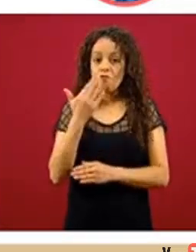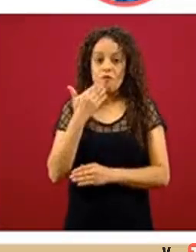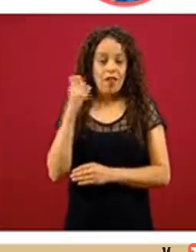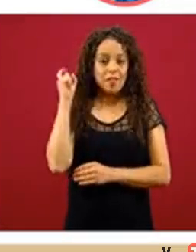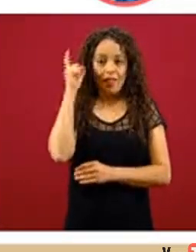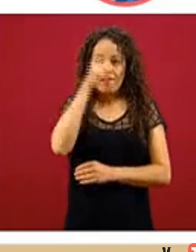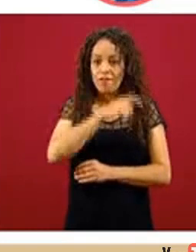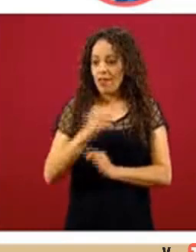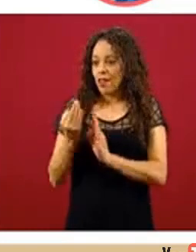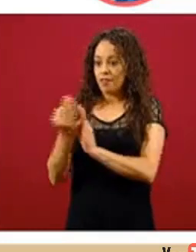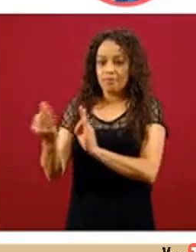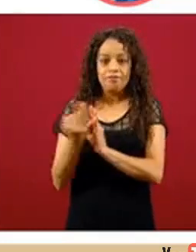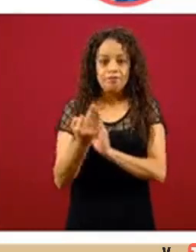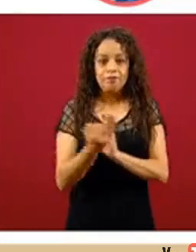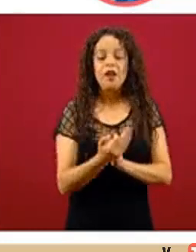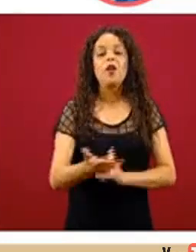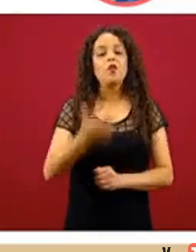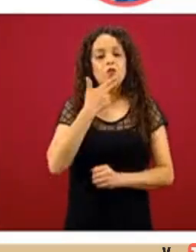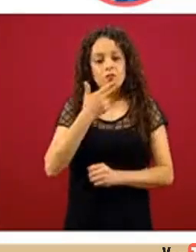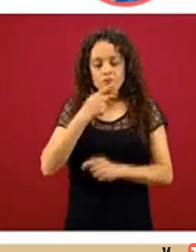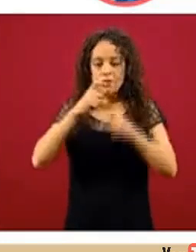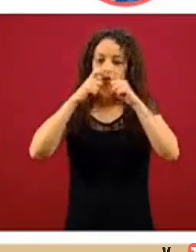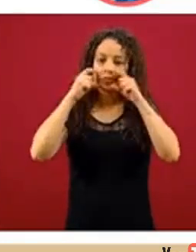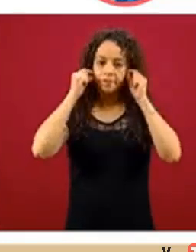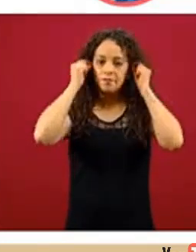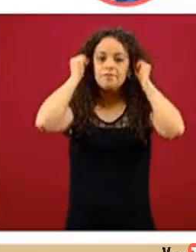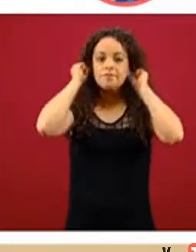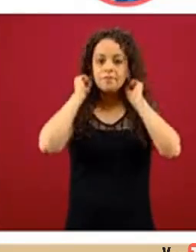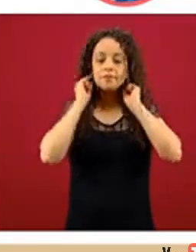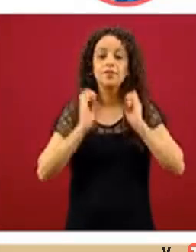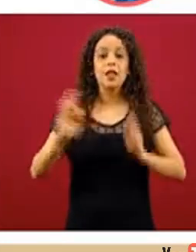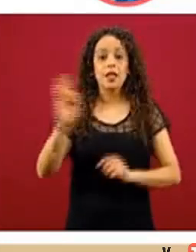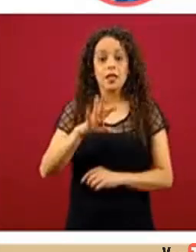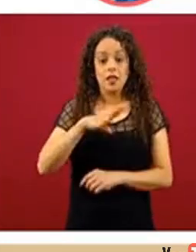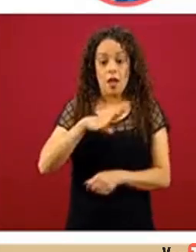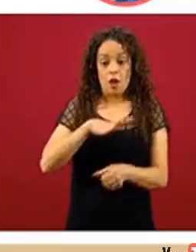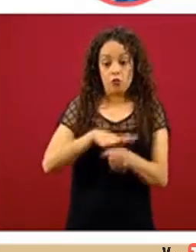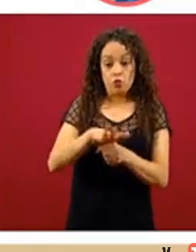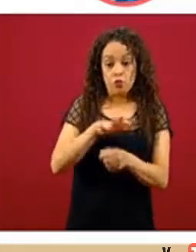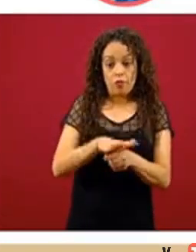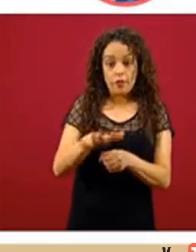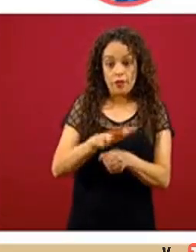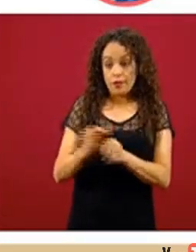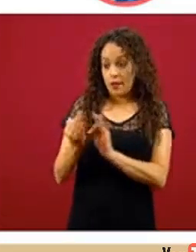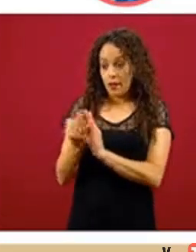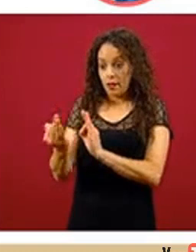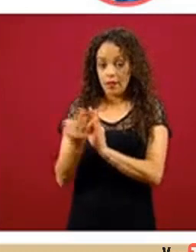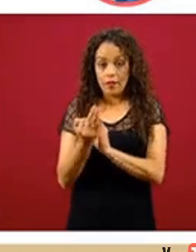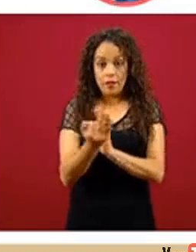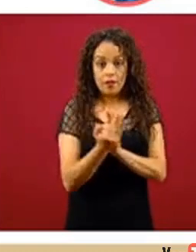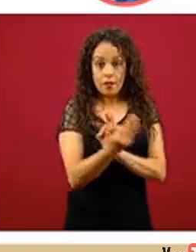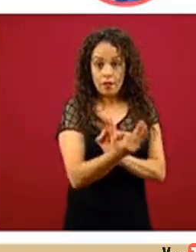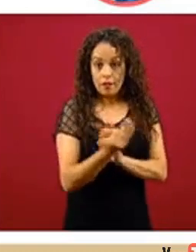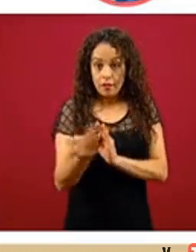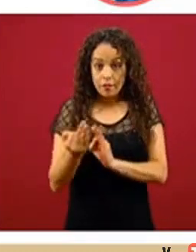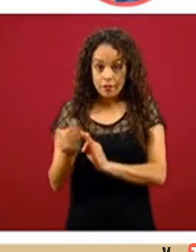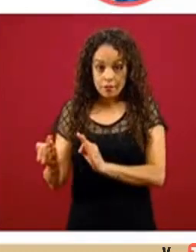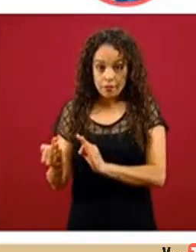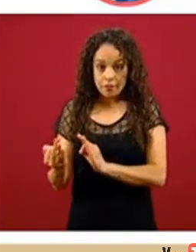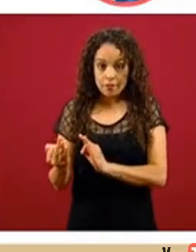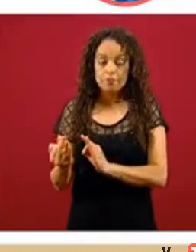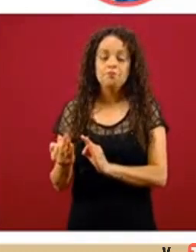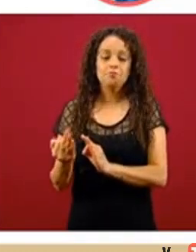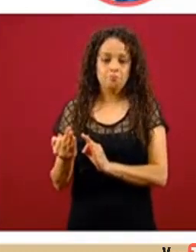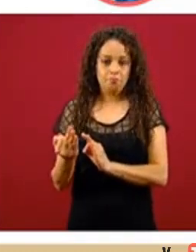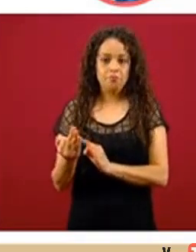si el espacio es suficiente para la convivencia en el espacio social que ya definimos hace rato, uno puede estar